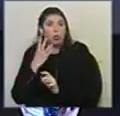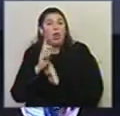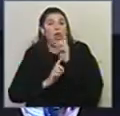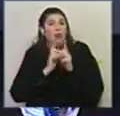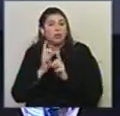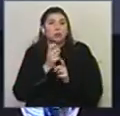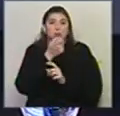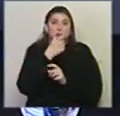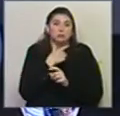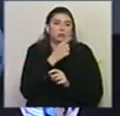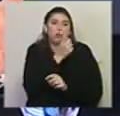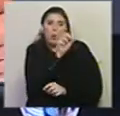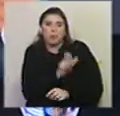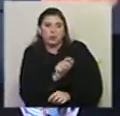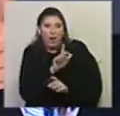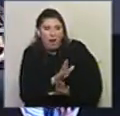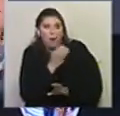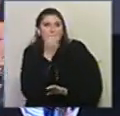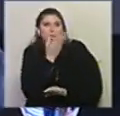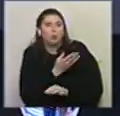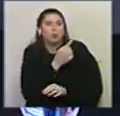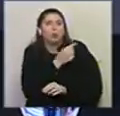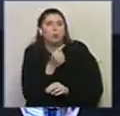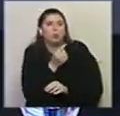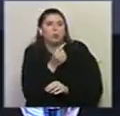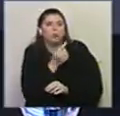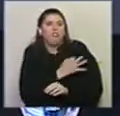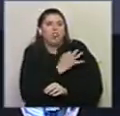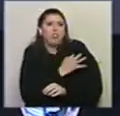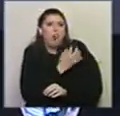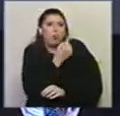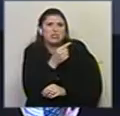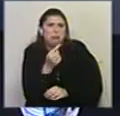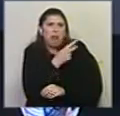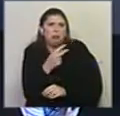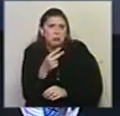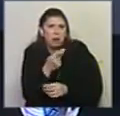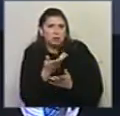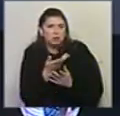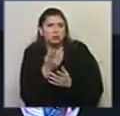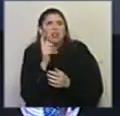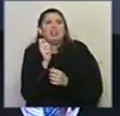puede generarle a un paciente una sobrevida de una semana, dos semanas. ¿Quién pone el límite?